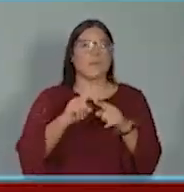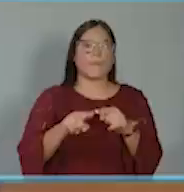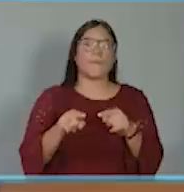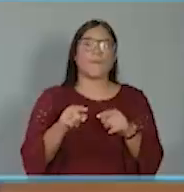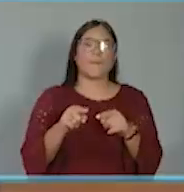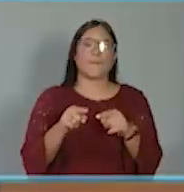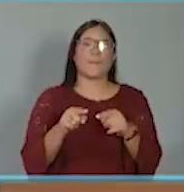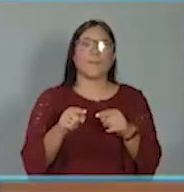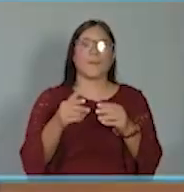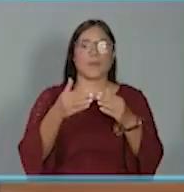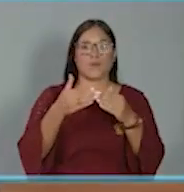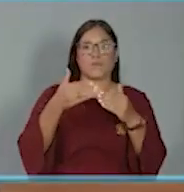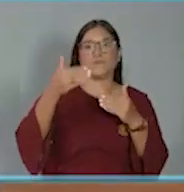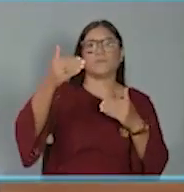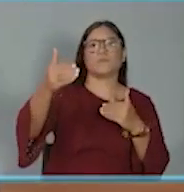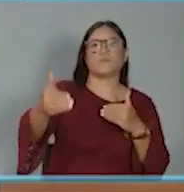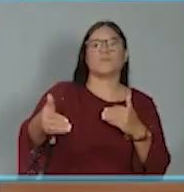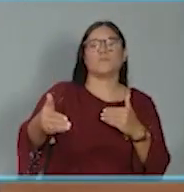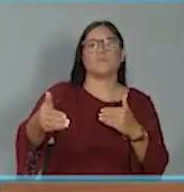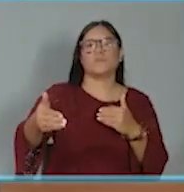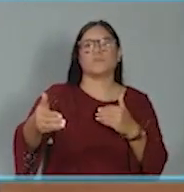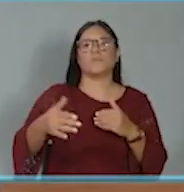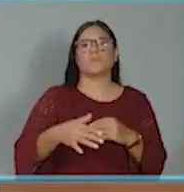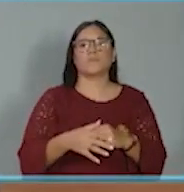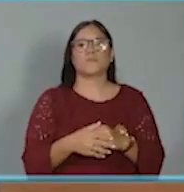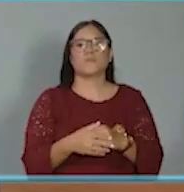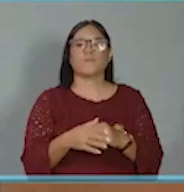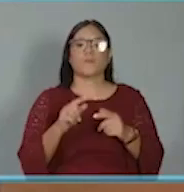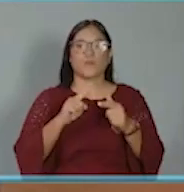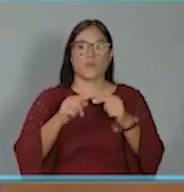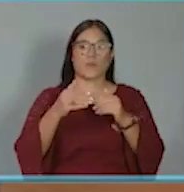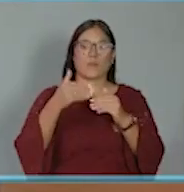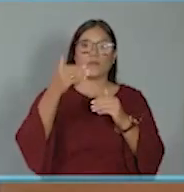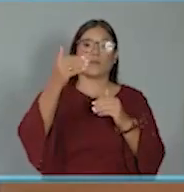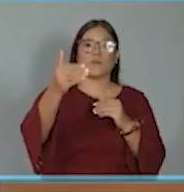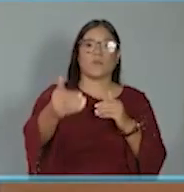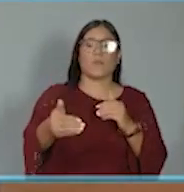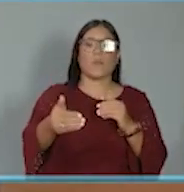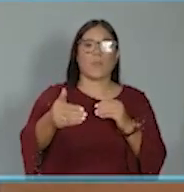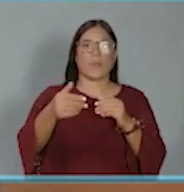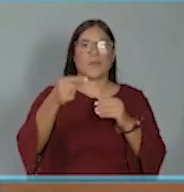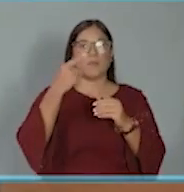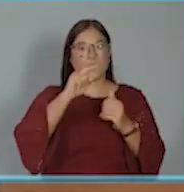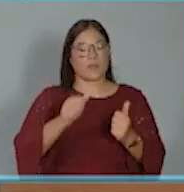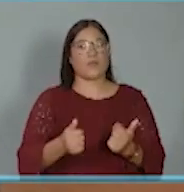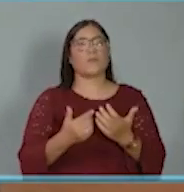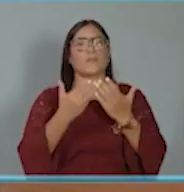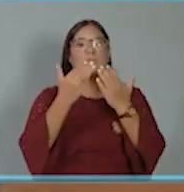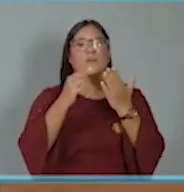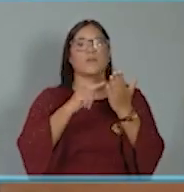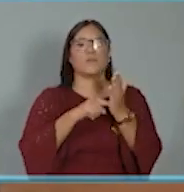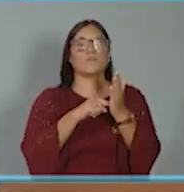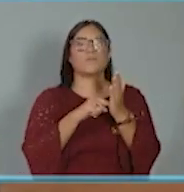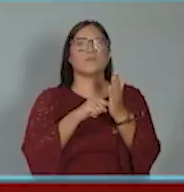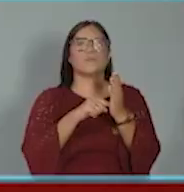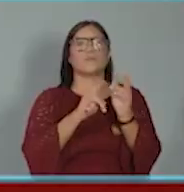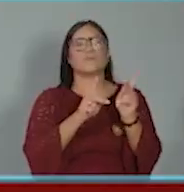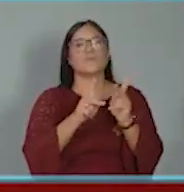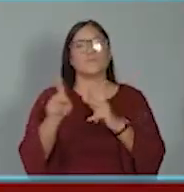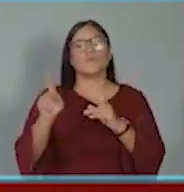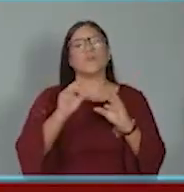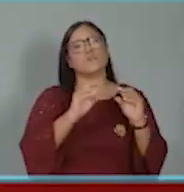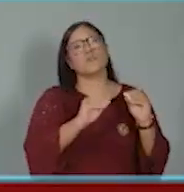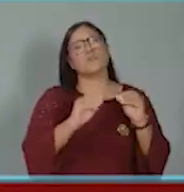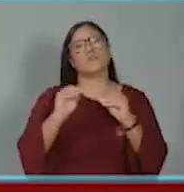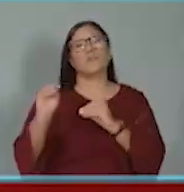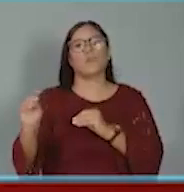la extensión Exacto pero ante la extensión del plazo de levantamiento Entonces estos estos este plazo se